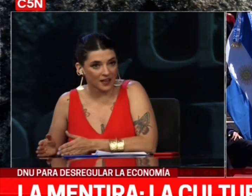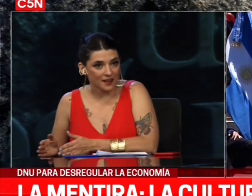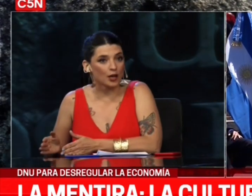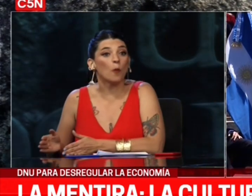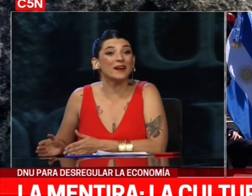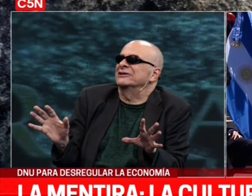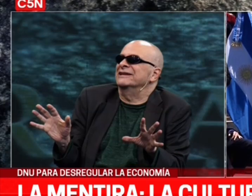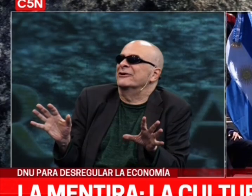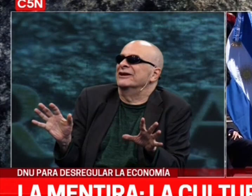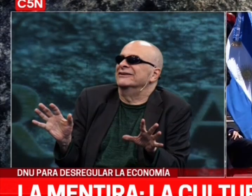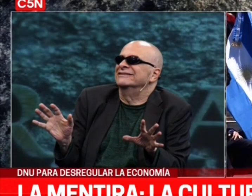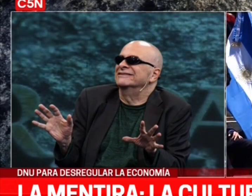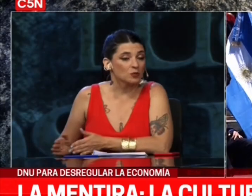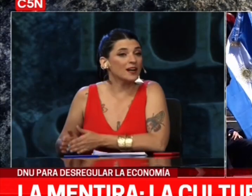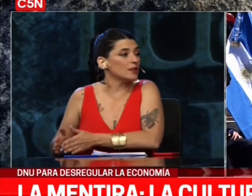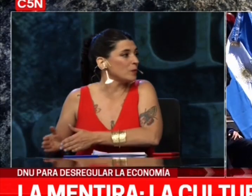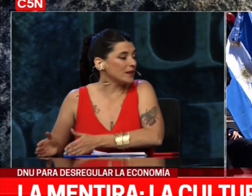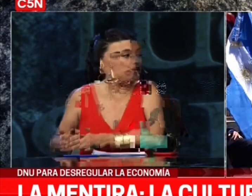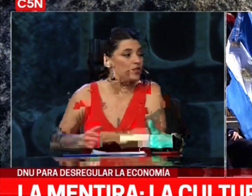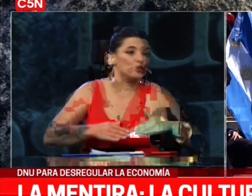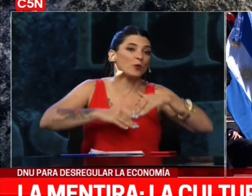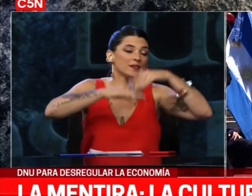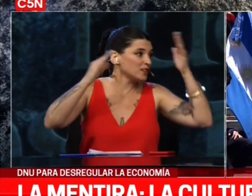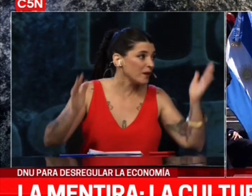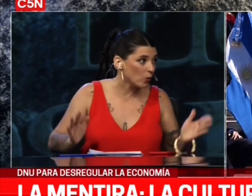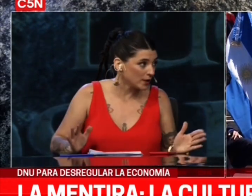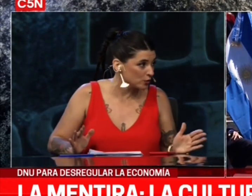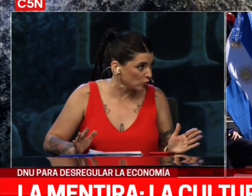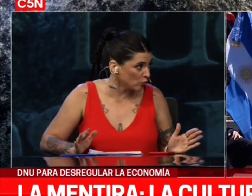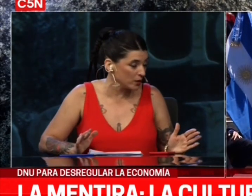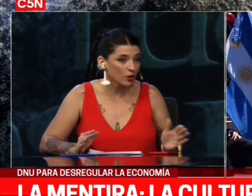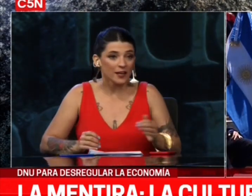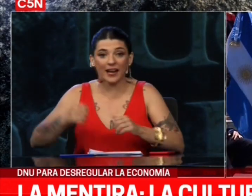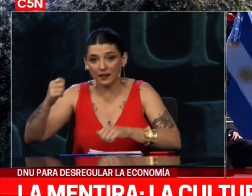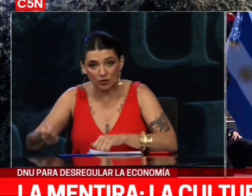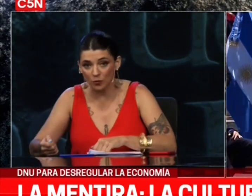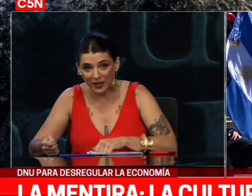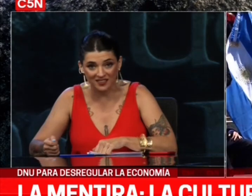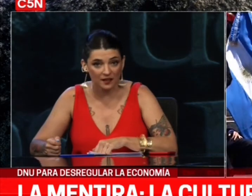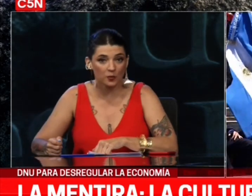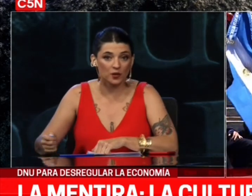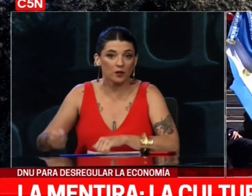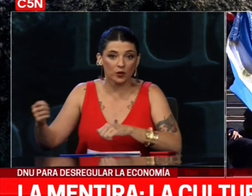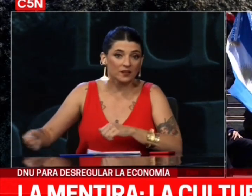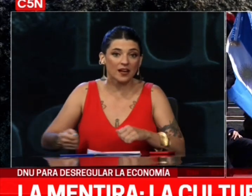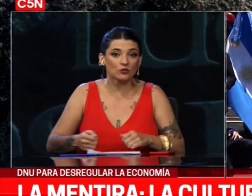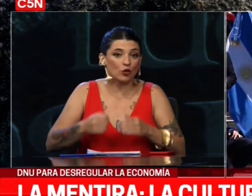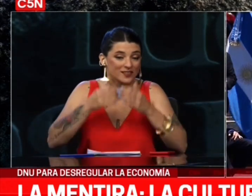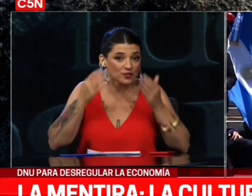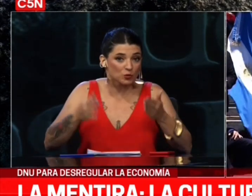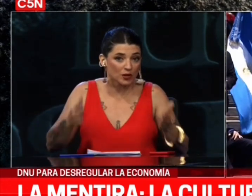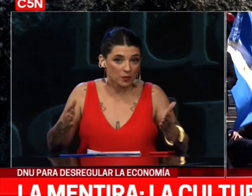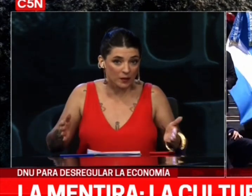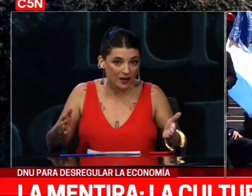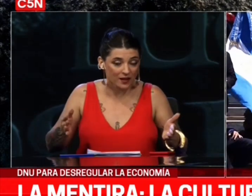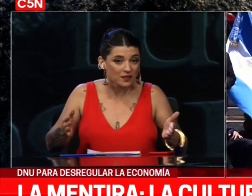de PR si V estás ganando los precios por sobre encima de cualquier otro número que la gente no puede acceder por ejemplo en este caso lo que